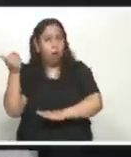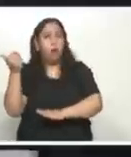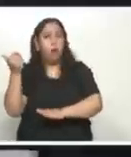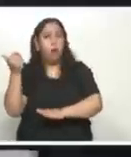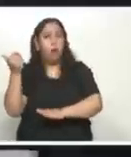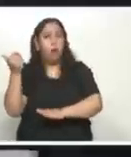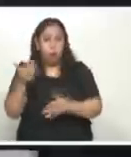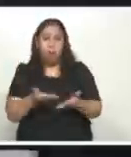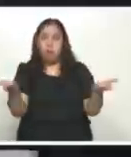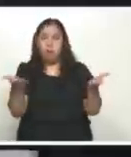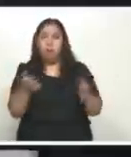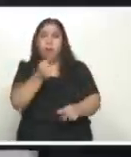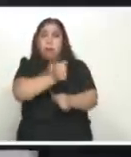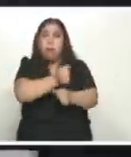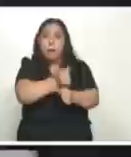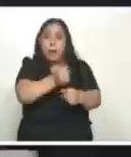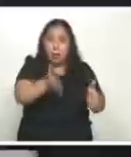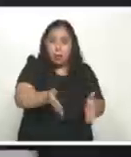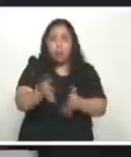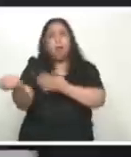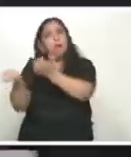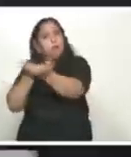el empleador y también